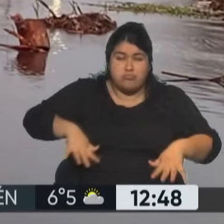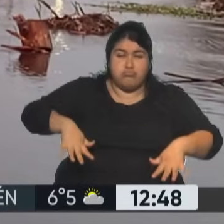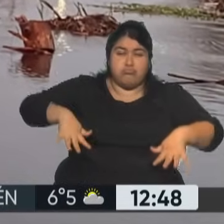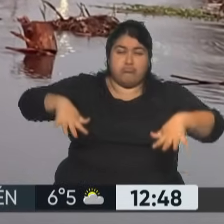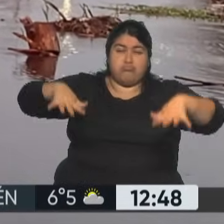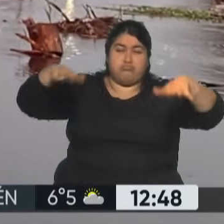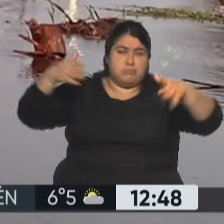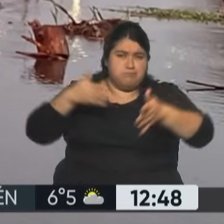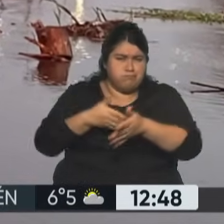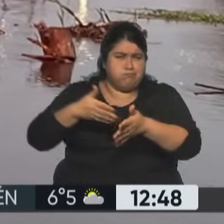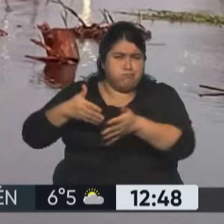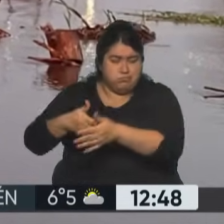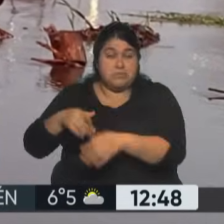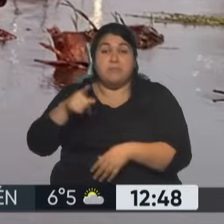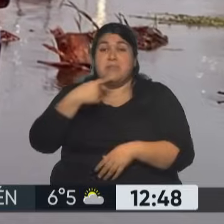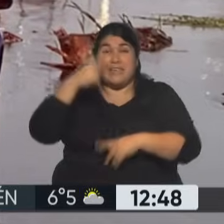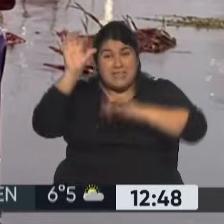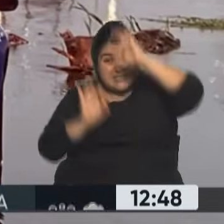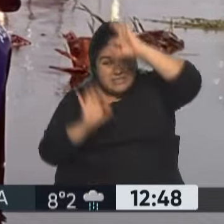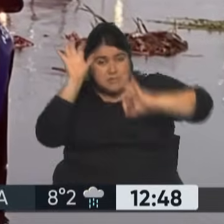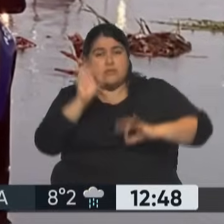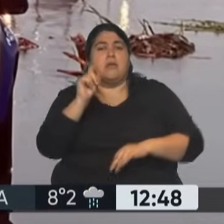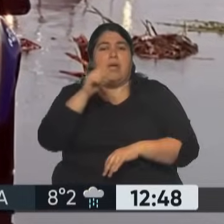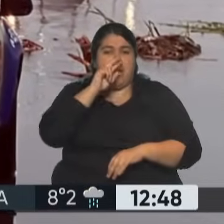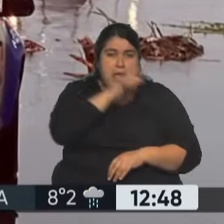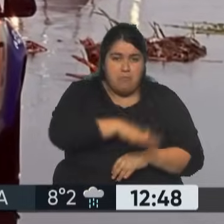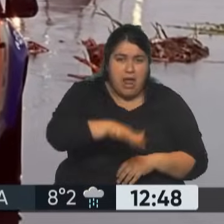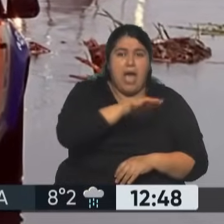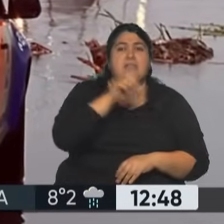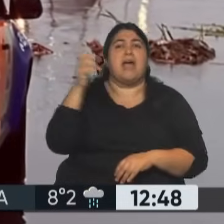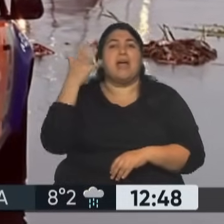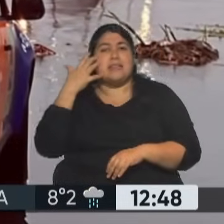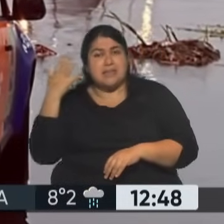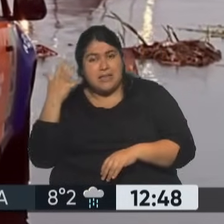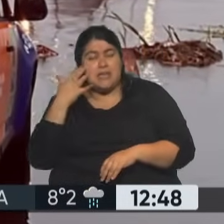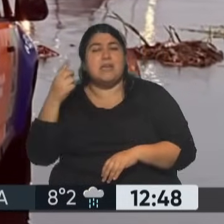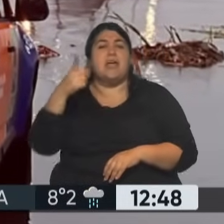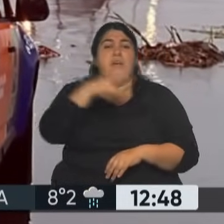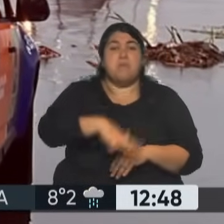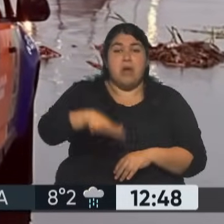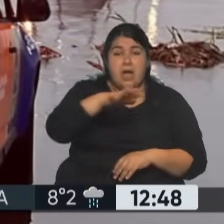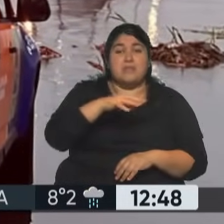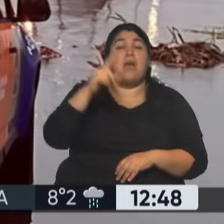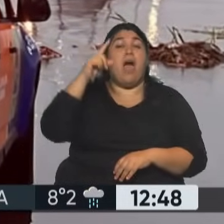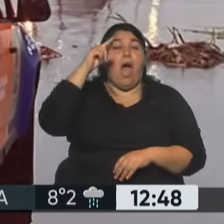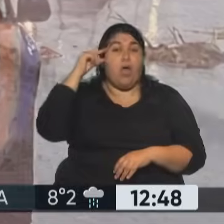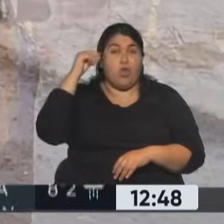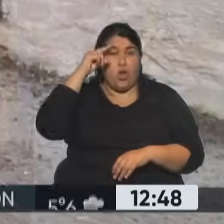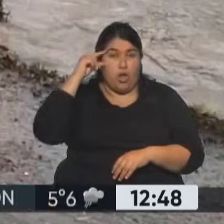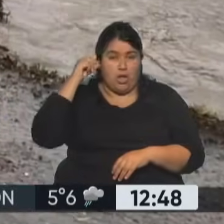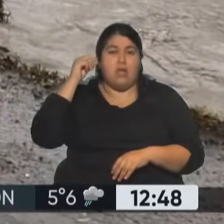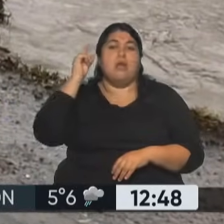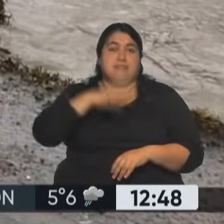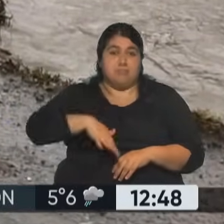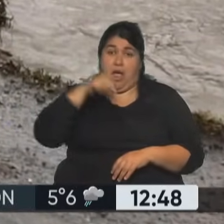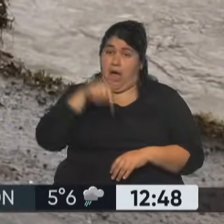problemas. Bueno, vos hablabas del granizo, granizó en La Plata, granizó en Tigre y también granizó en Adrogué, todo aquí en